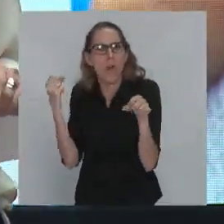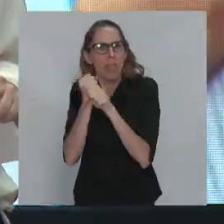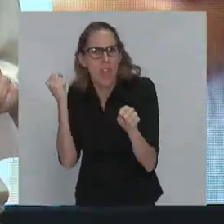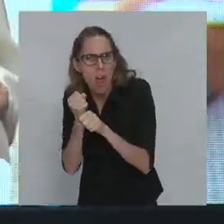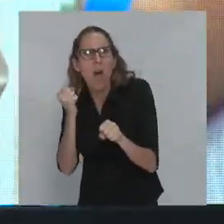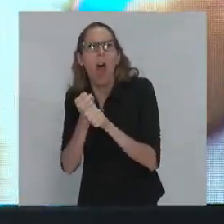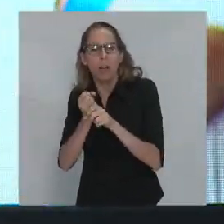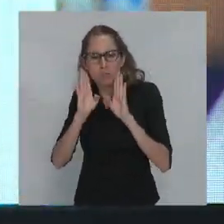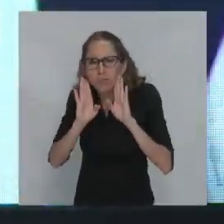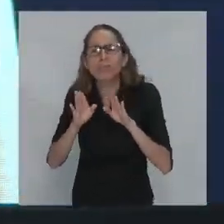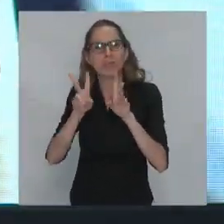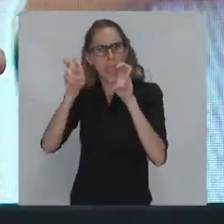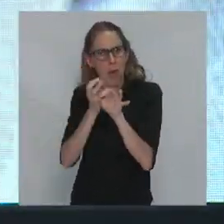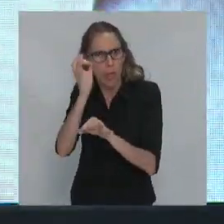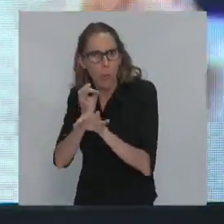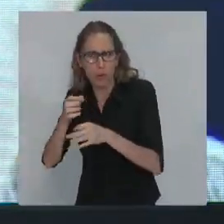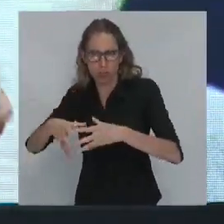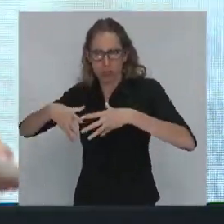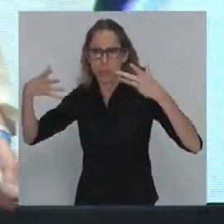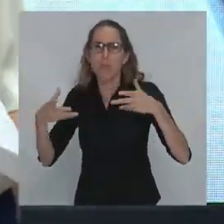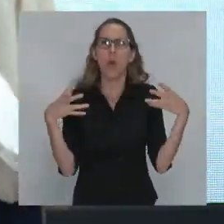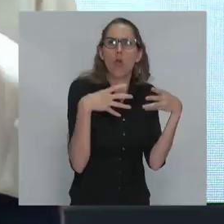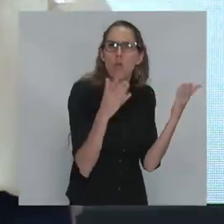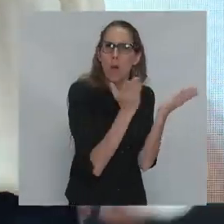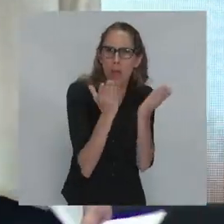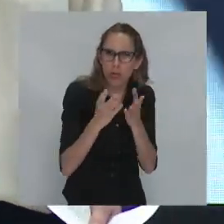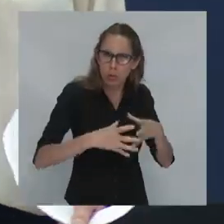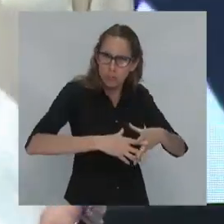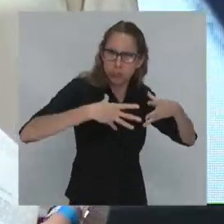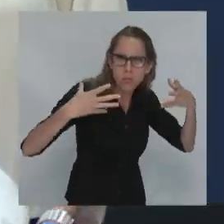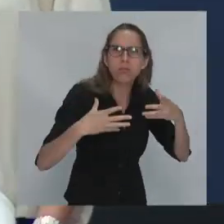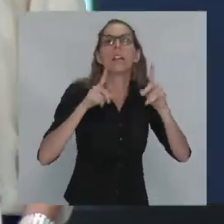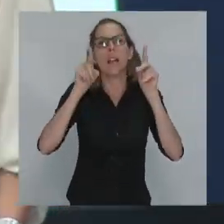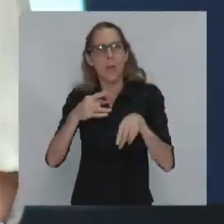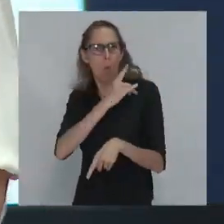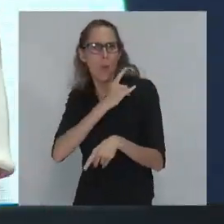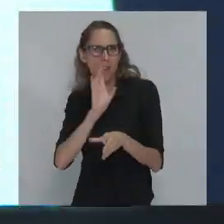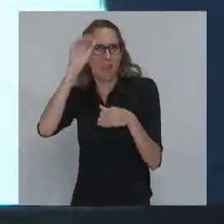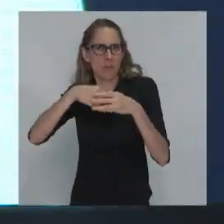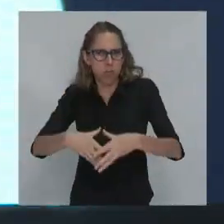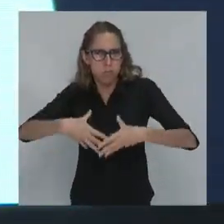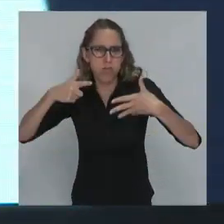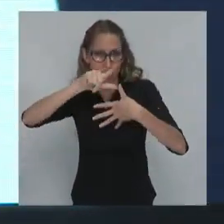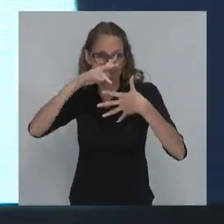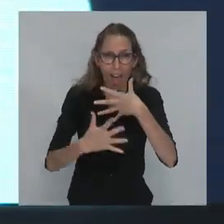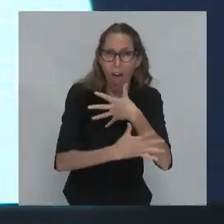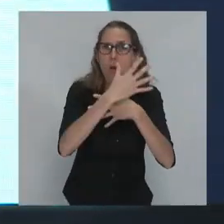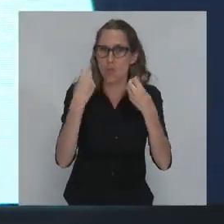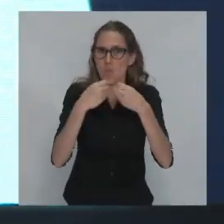y trabajadoras de la educación, en el movimiento estudiantil y en el movimiento universitario en América